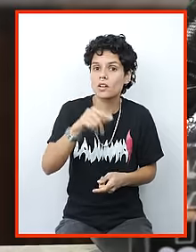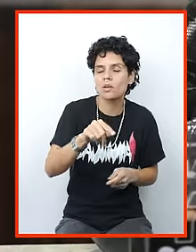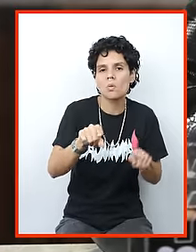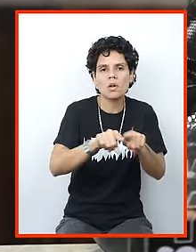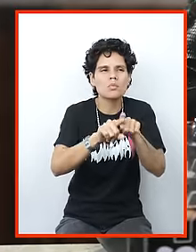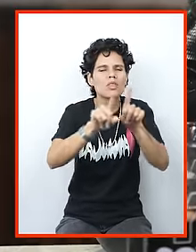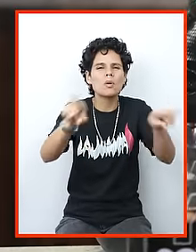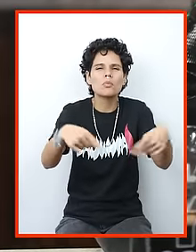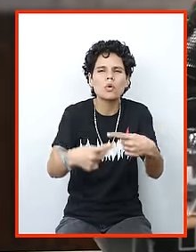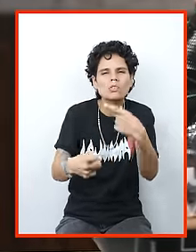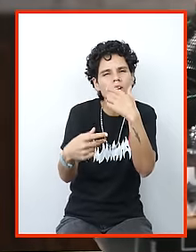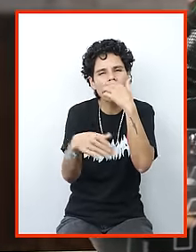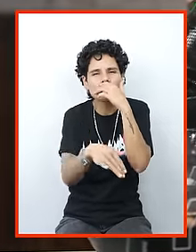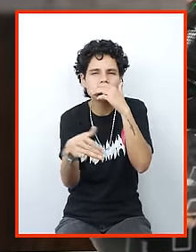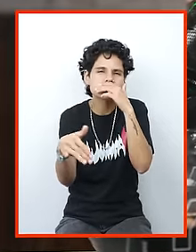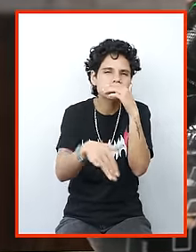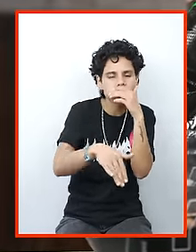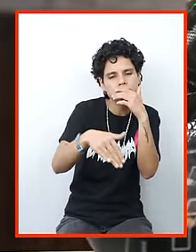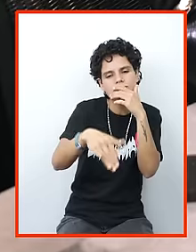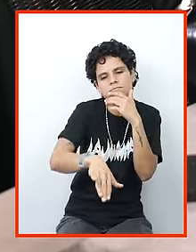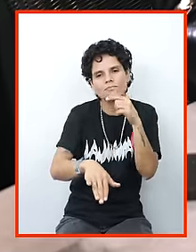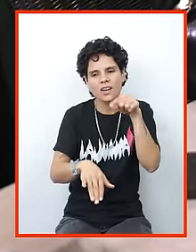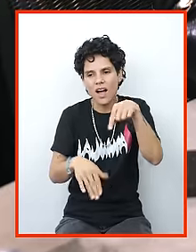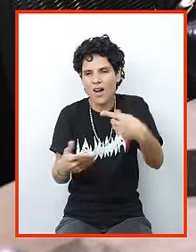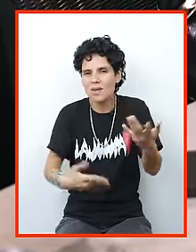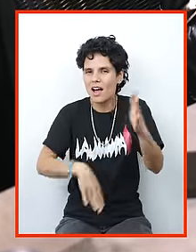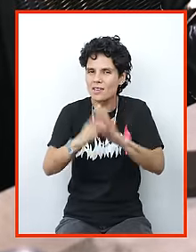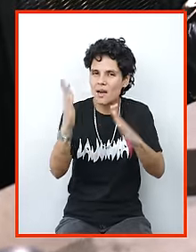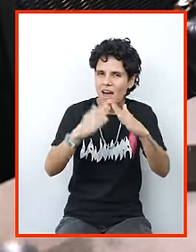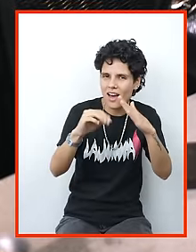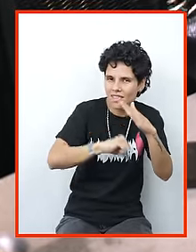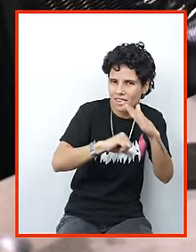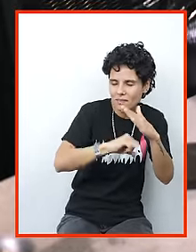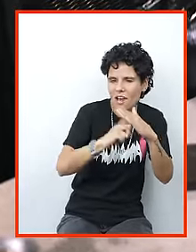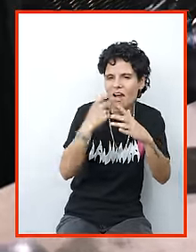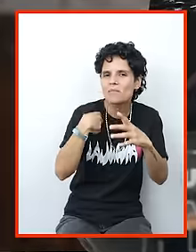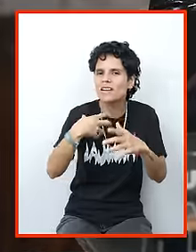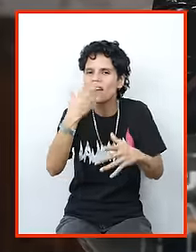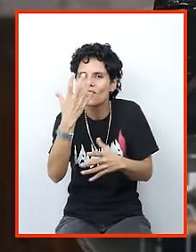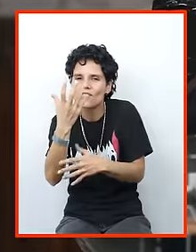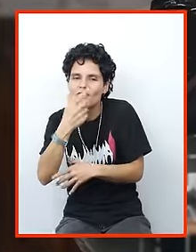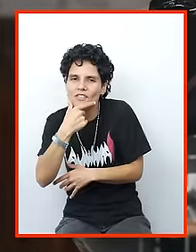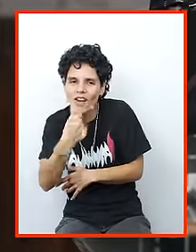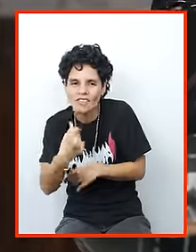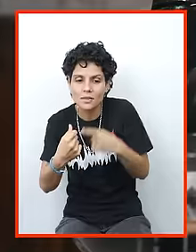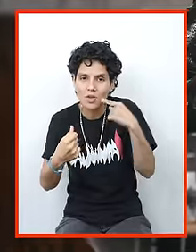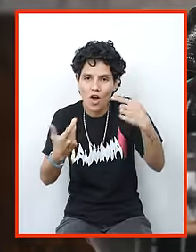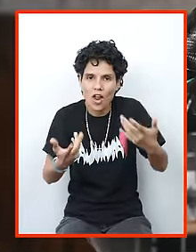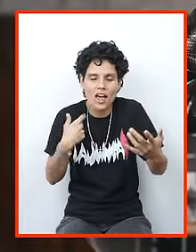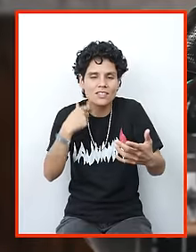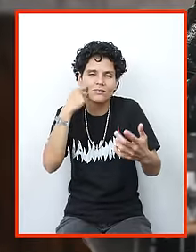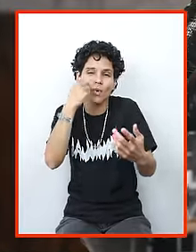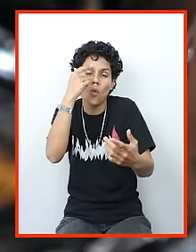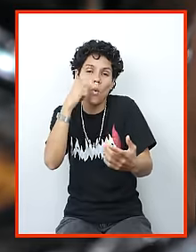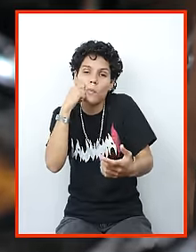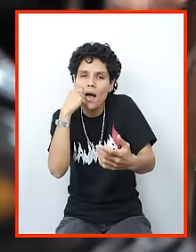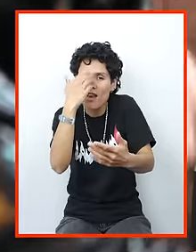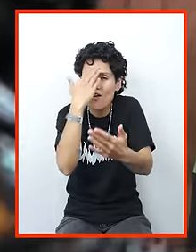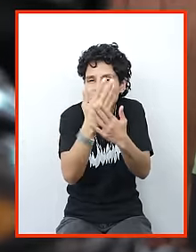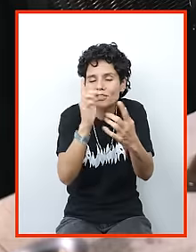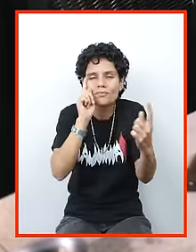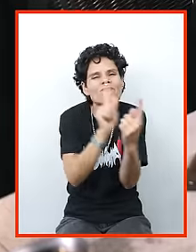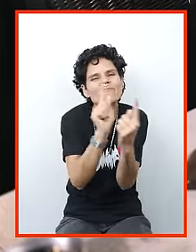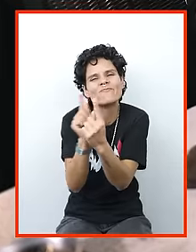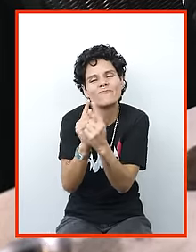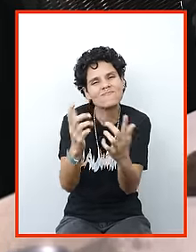música urbana del último año, con la pandemia, claro, hay mucha creación, pero el contacto con la gente volvió hace poco. Sí, po, hace